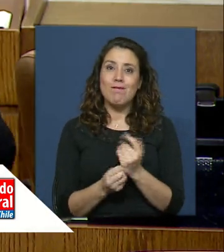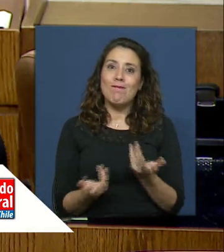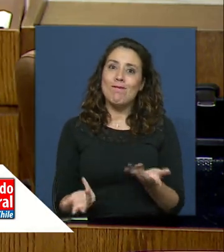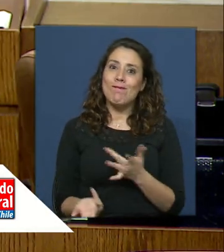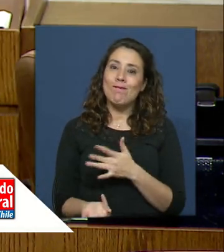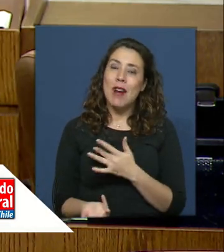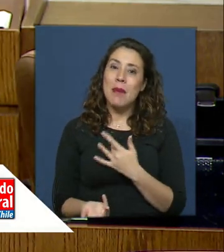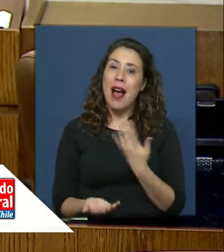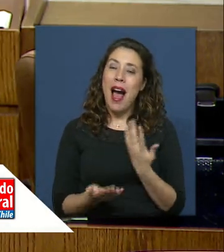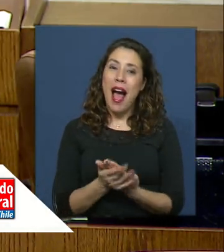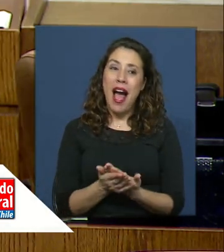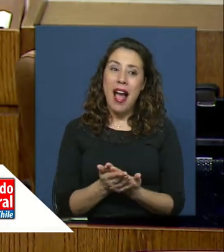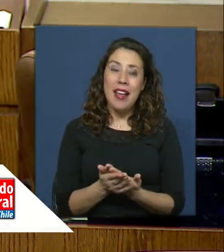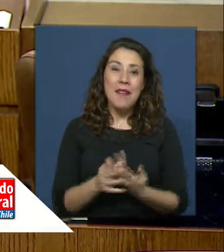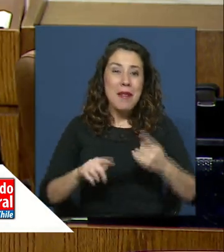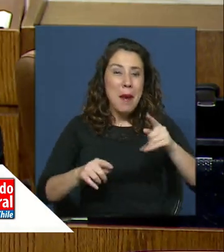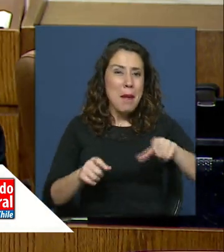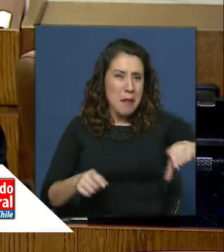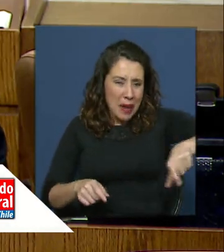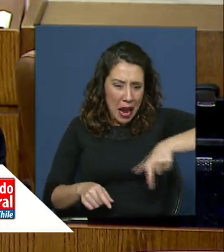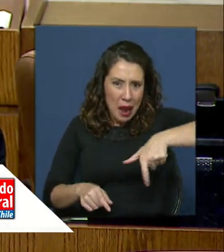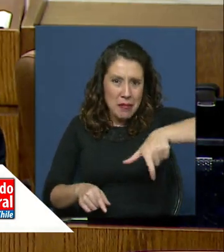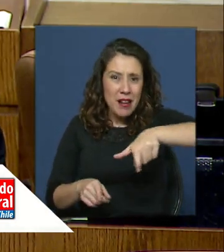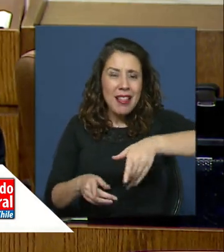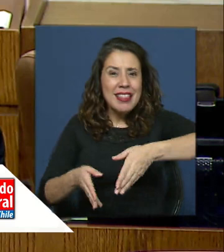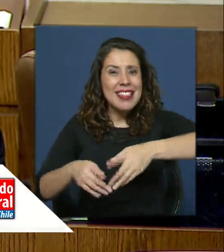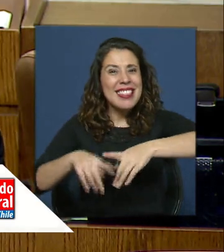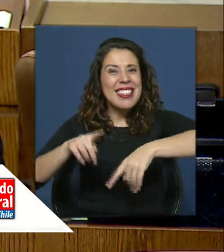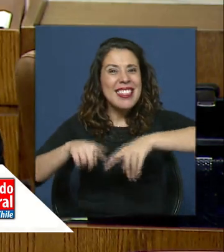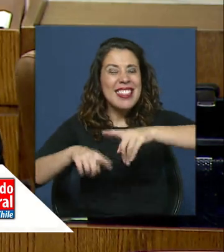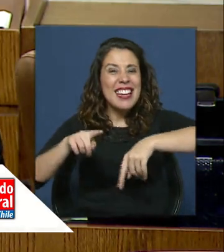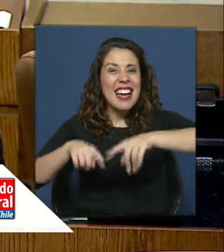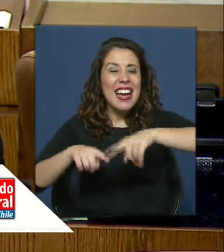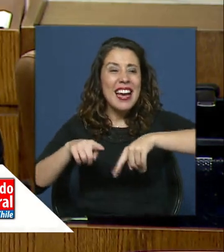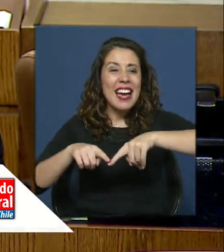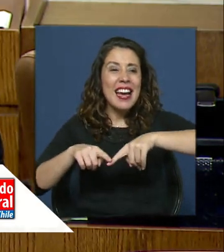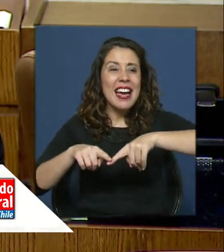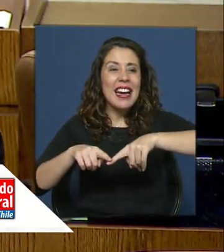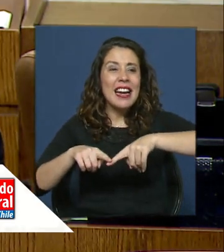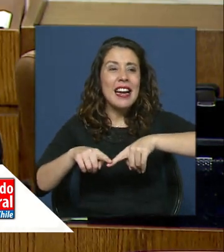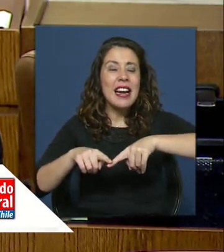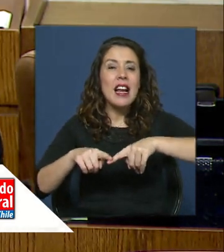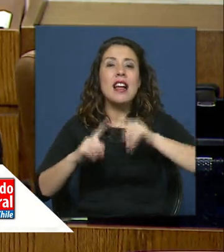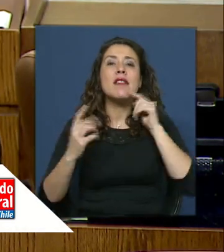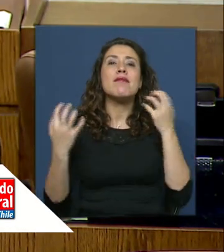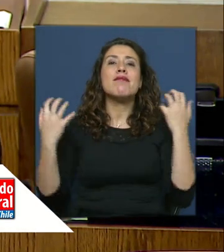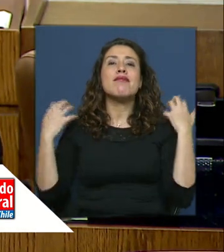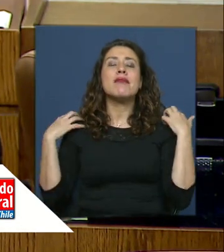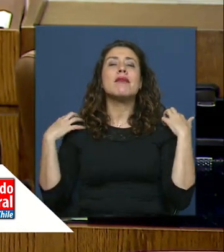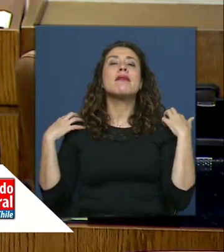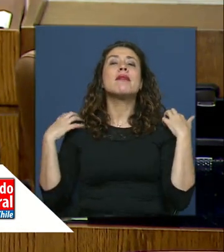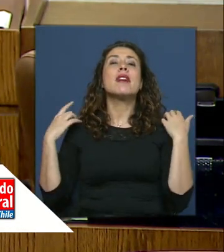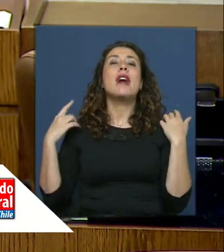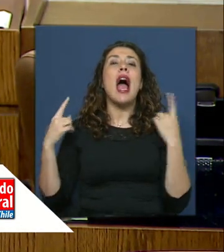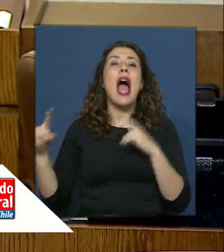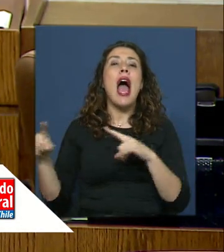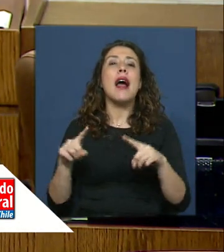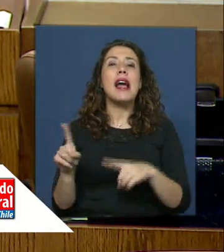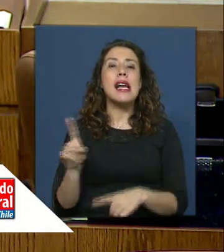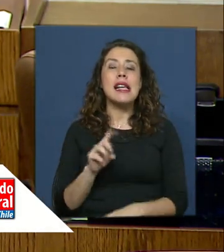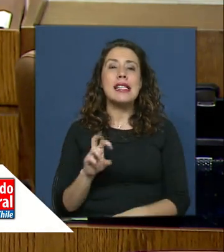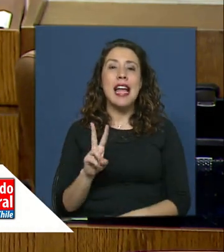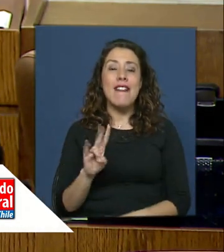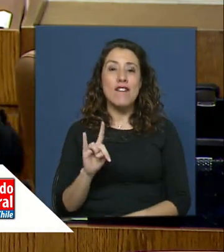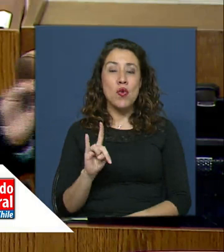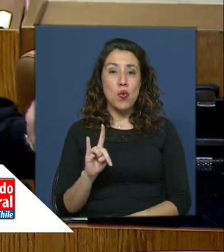lamentablemente hay una franja de tierra que está en administración y en propiedad del Serviu.